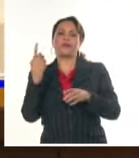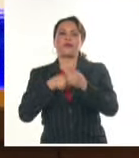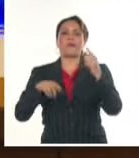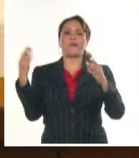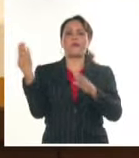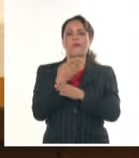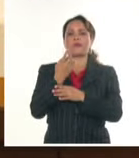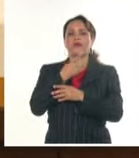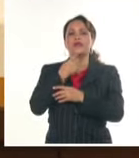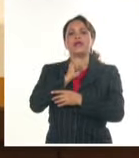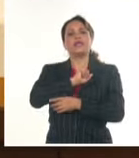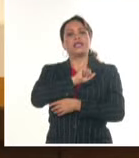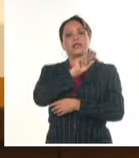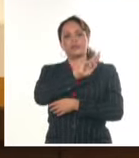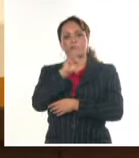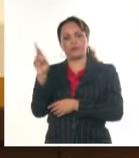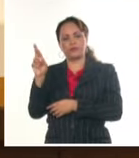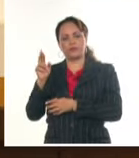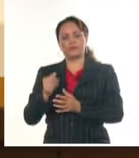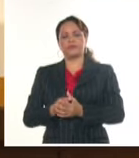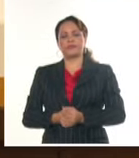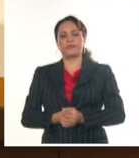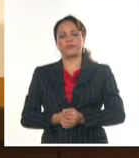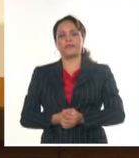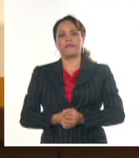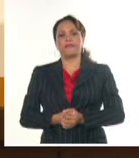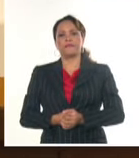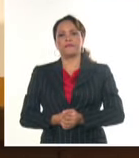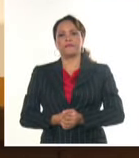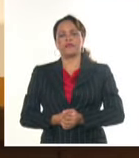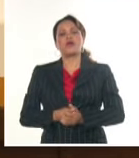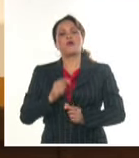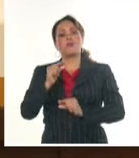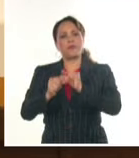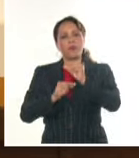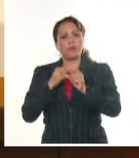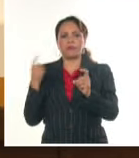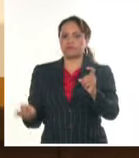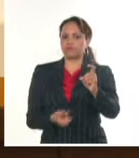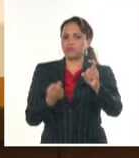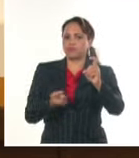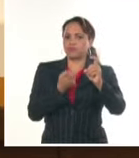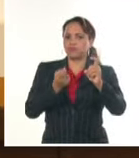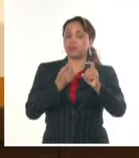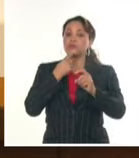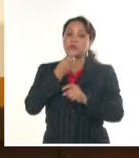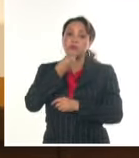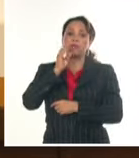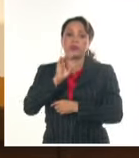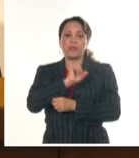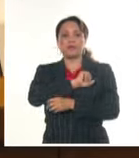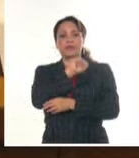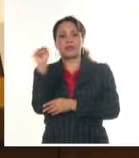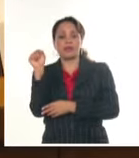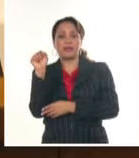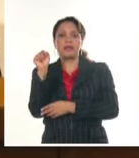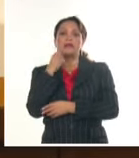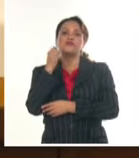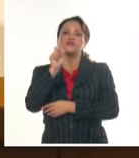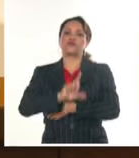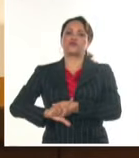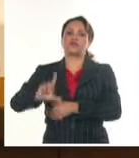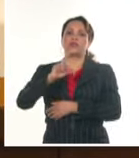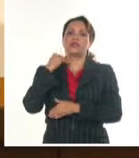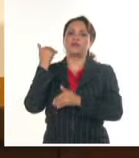el convencimiento que de las dificultades se sale combatiendo, que es posible alcanzar un socialismo